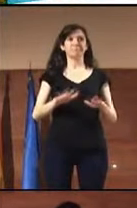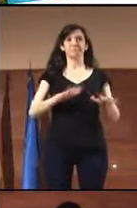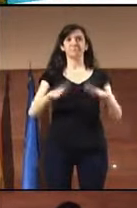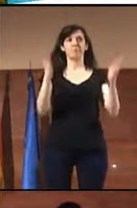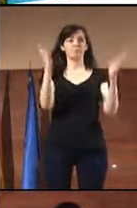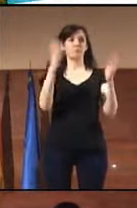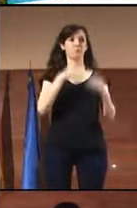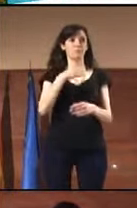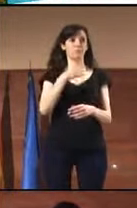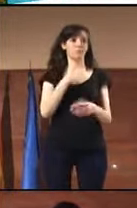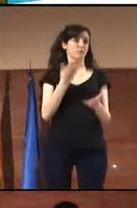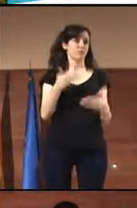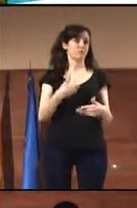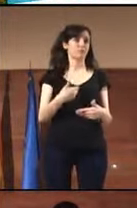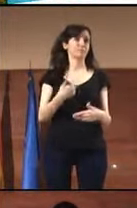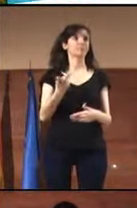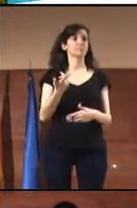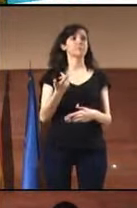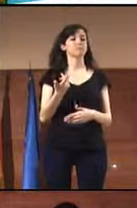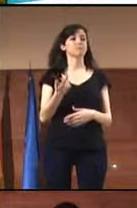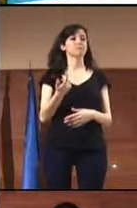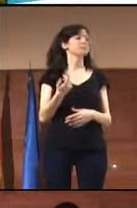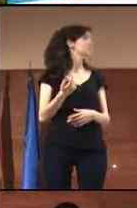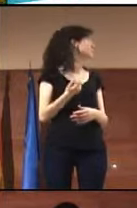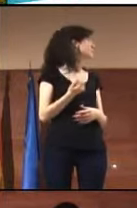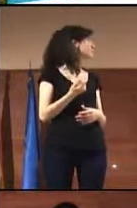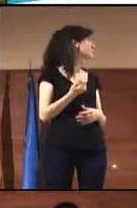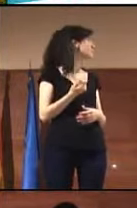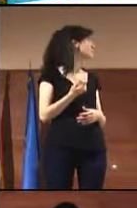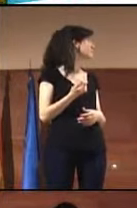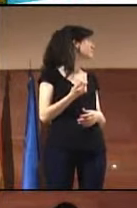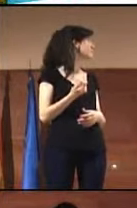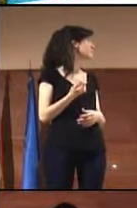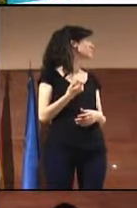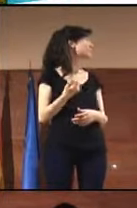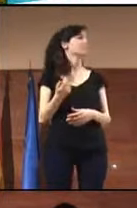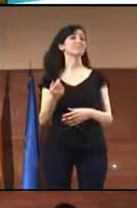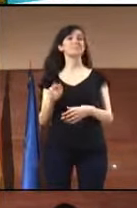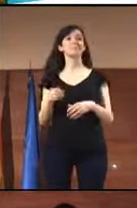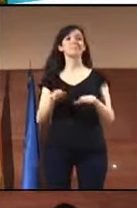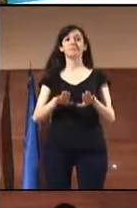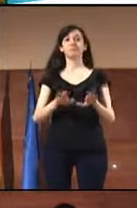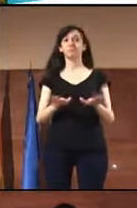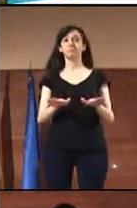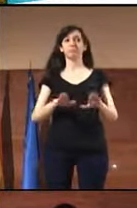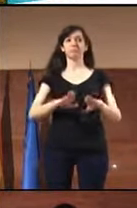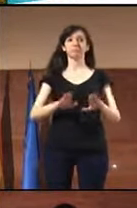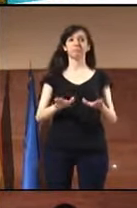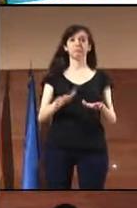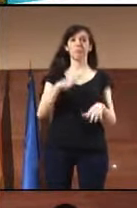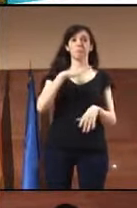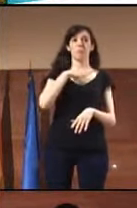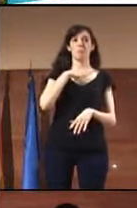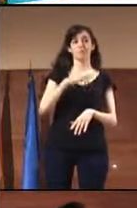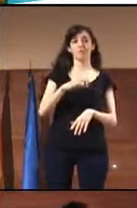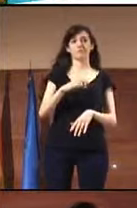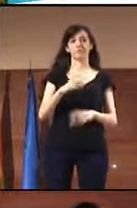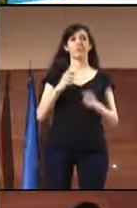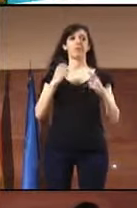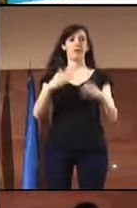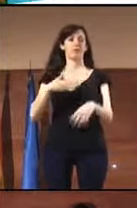esas dos extremidades del asiento de manera que puedas ajustarlo a que sea de una manera cómoda para el